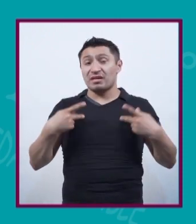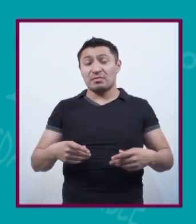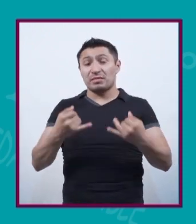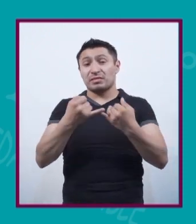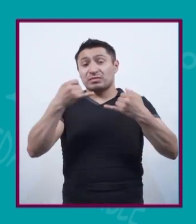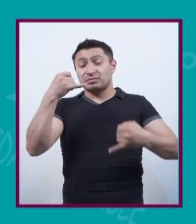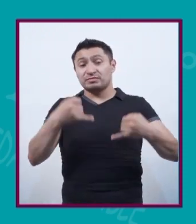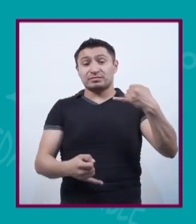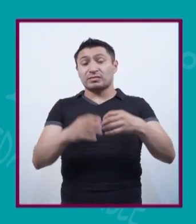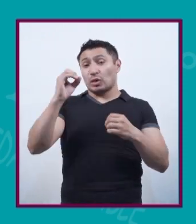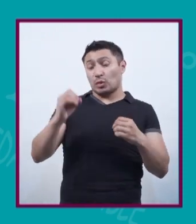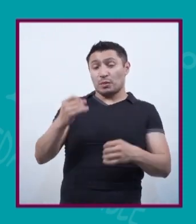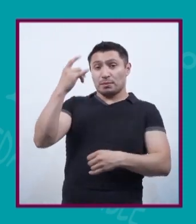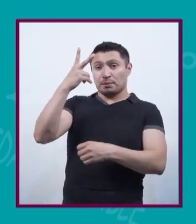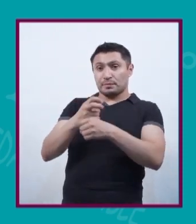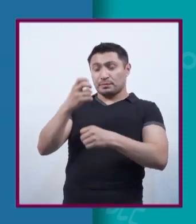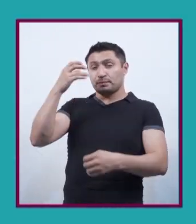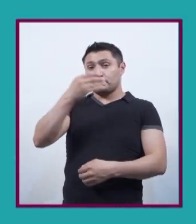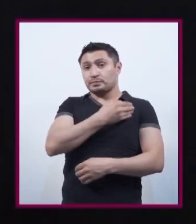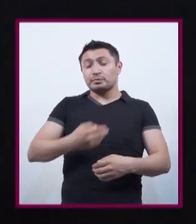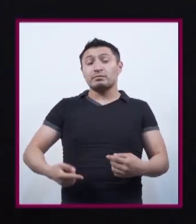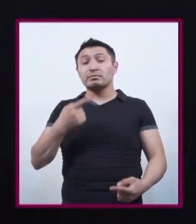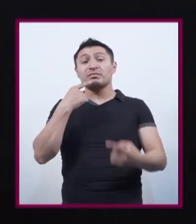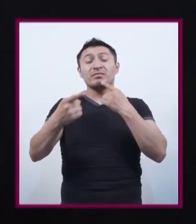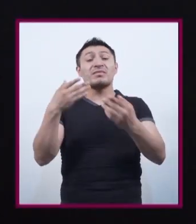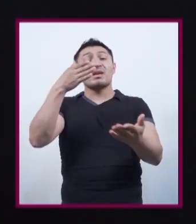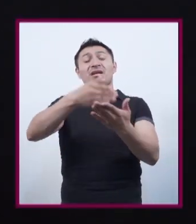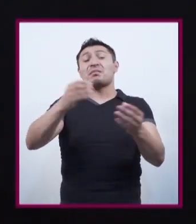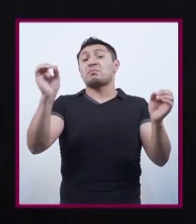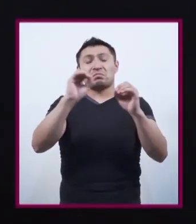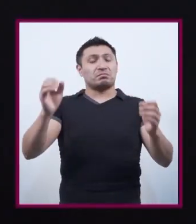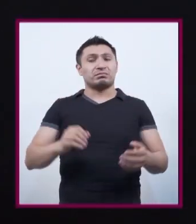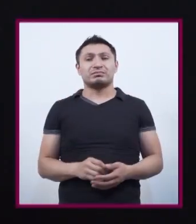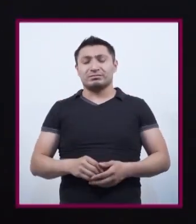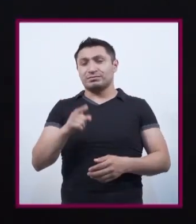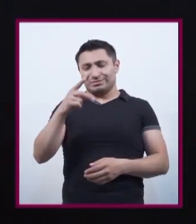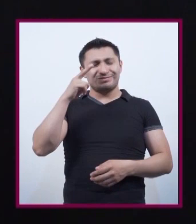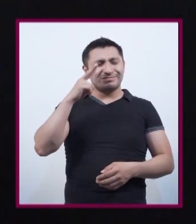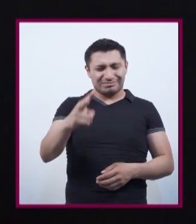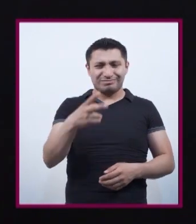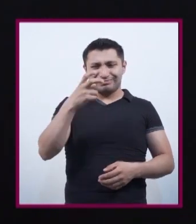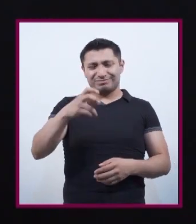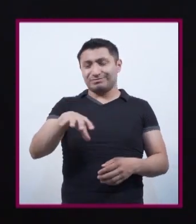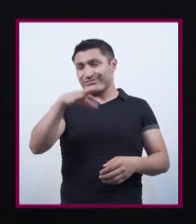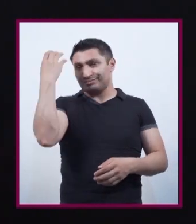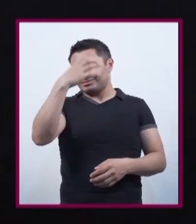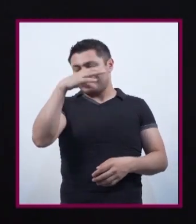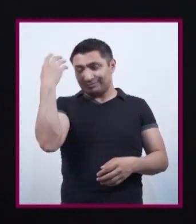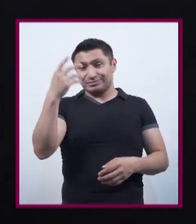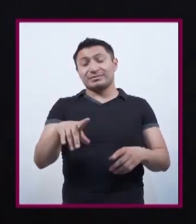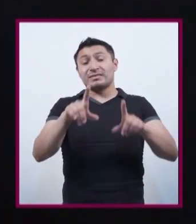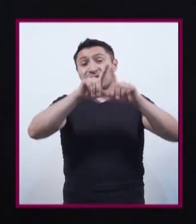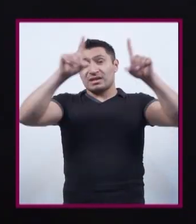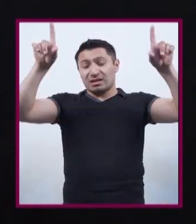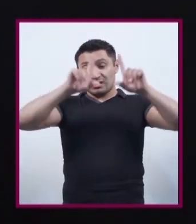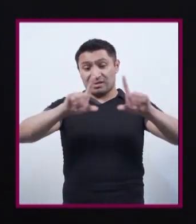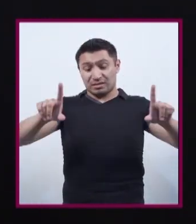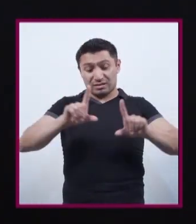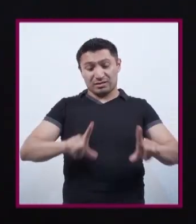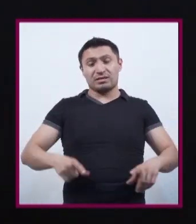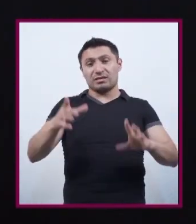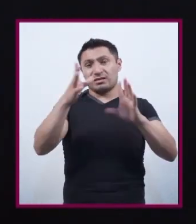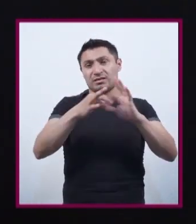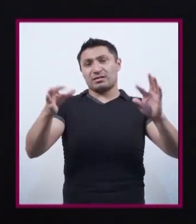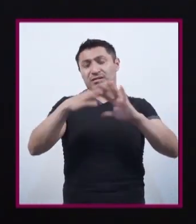segunda presidencia de debates iría. Como puedes ver, la crónica de un suceso y las fotografías que lo acompañan para ilustrar en